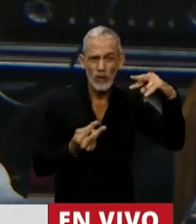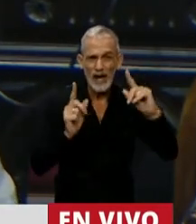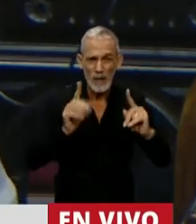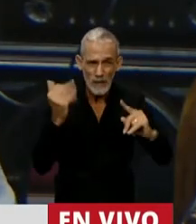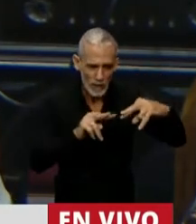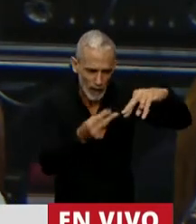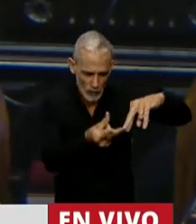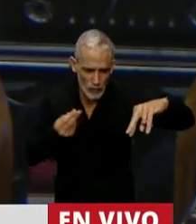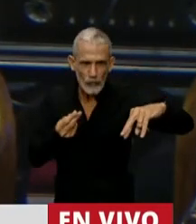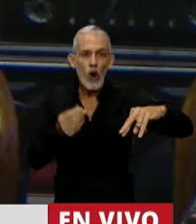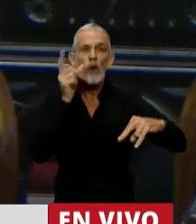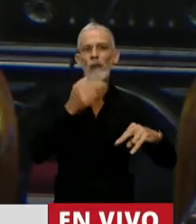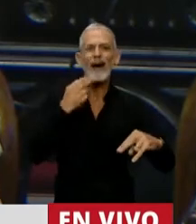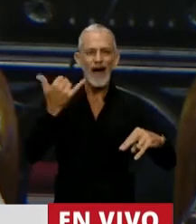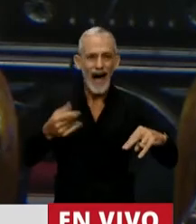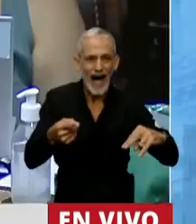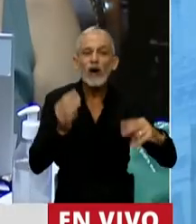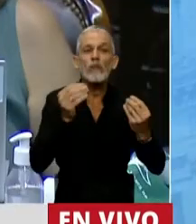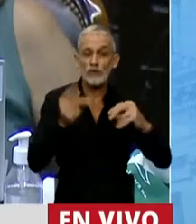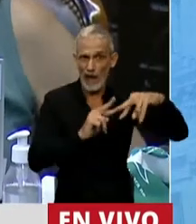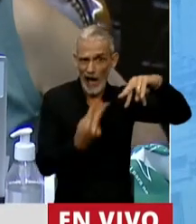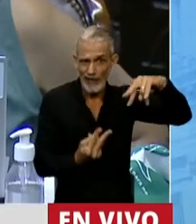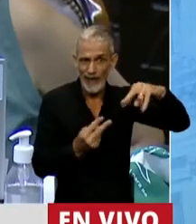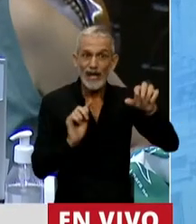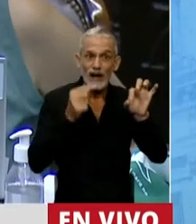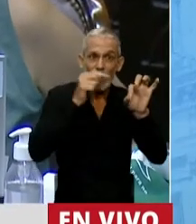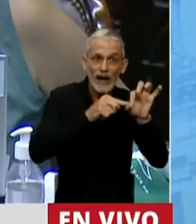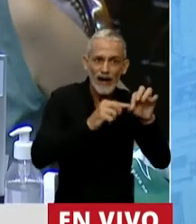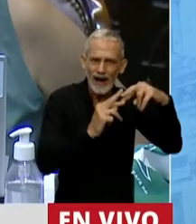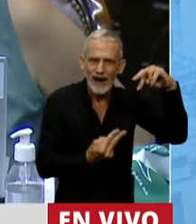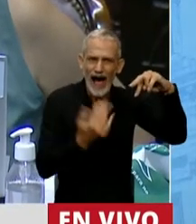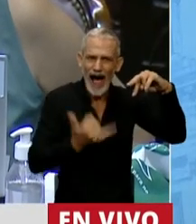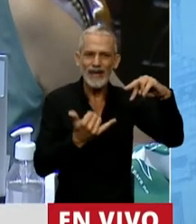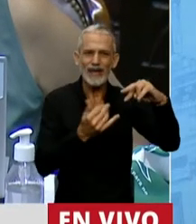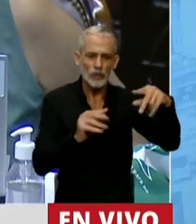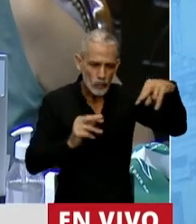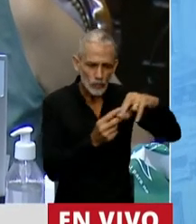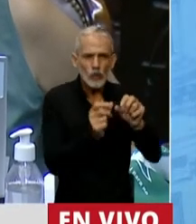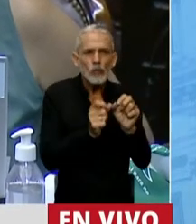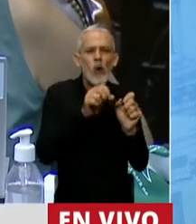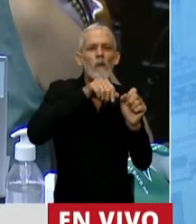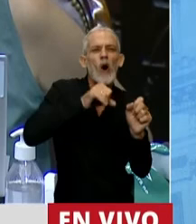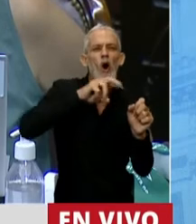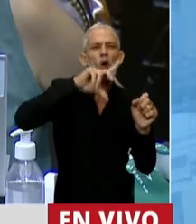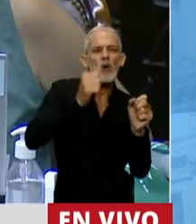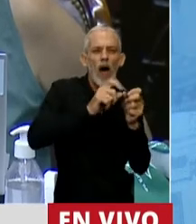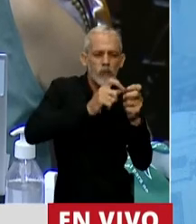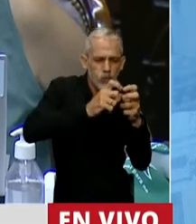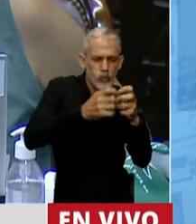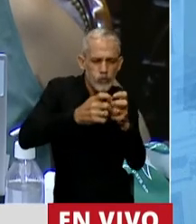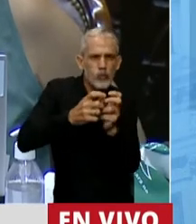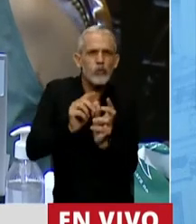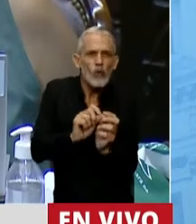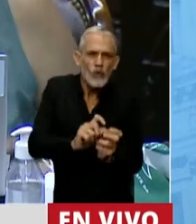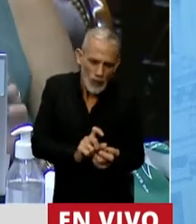se determinan también las paternidades. Esto ya no se discute, esa secuencia de embrión, mórula, blastocisto, feto,